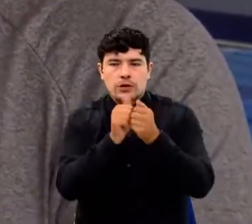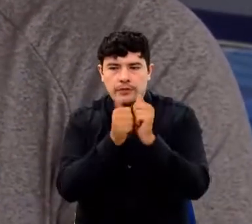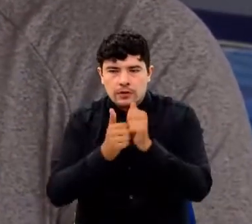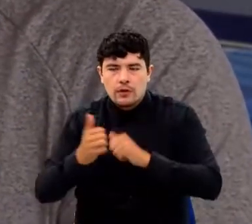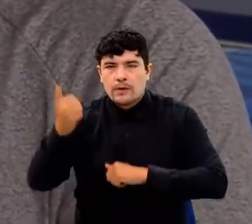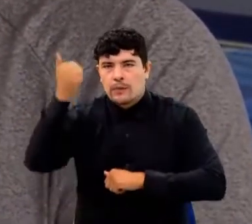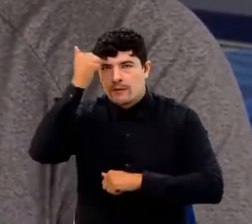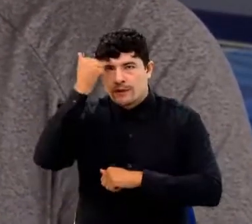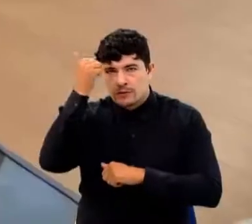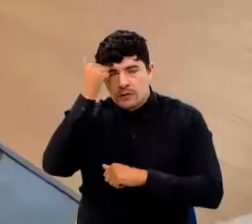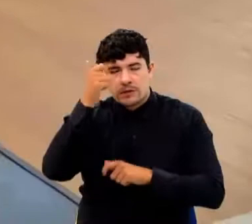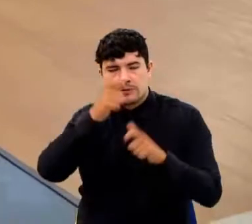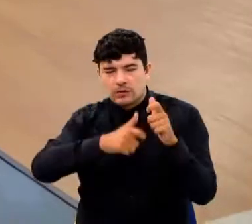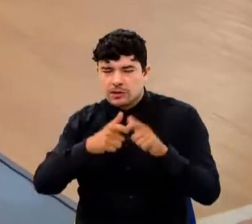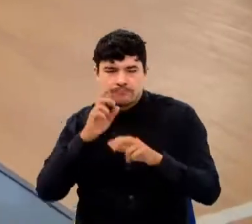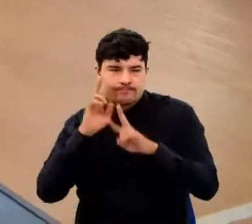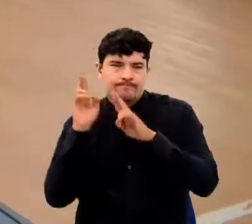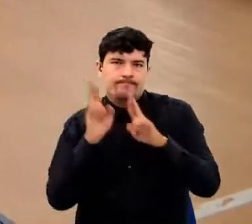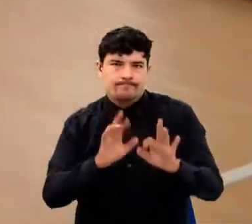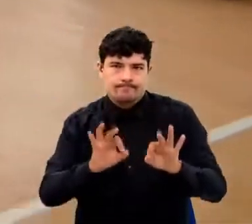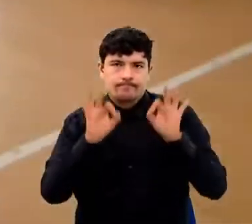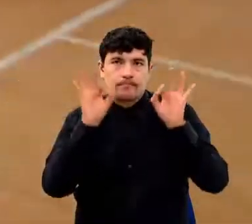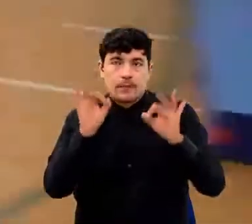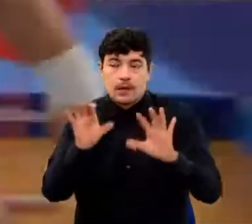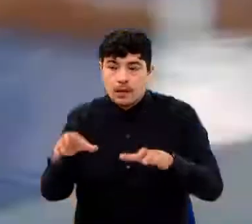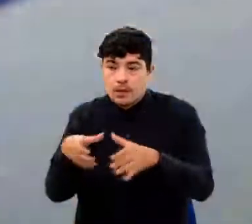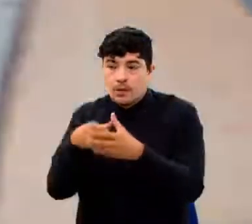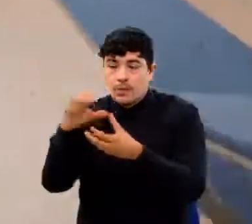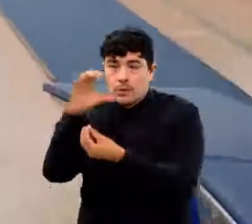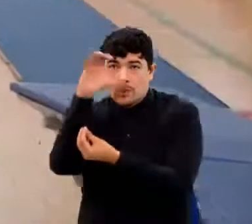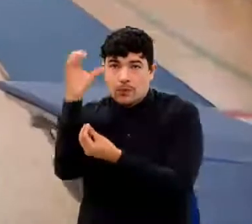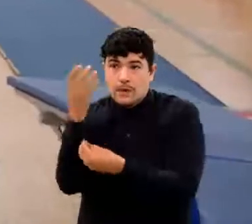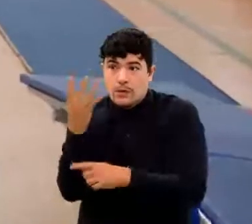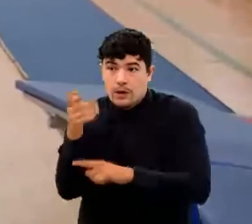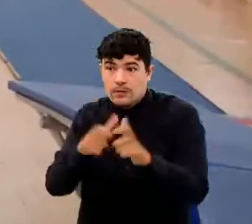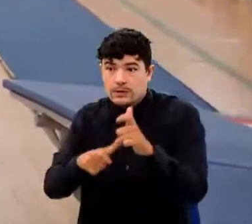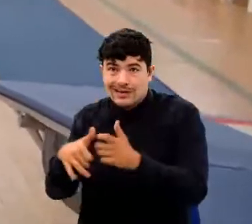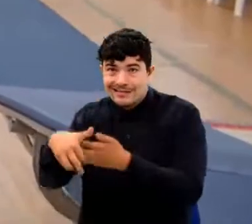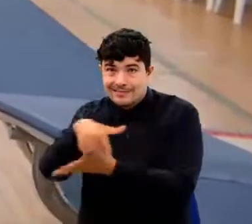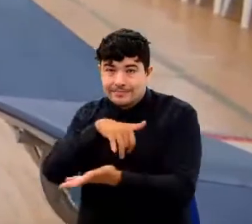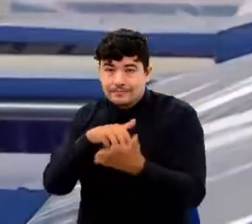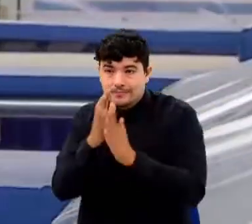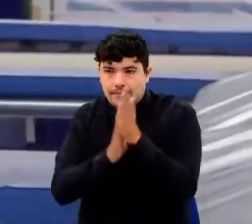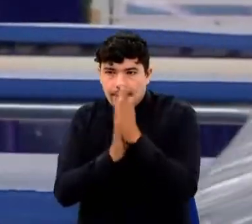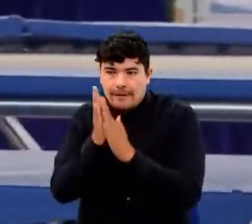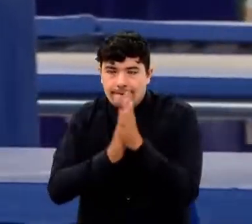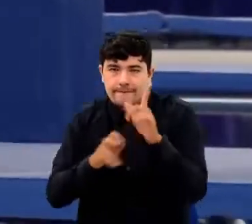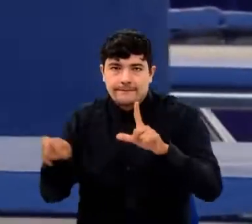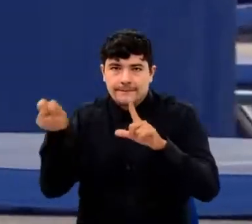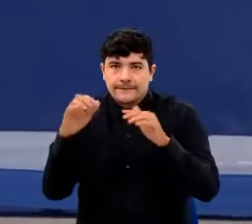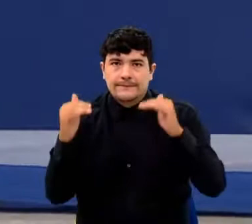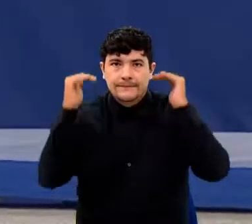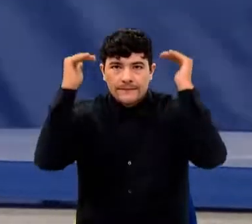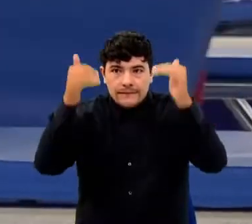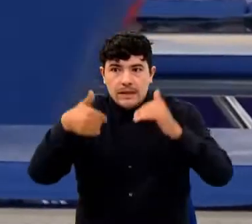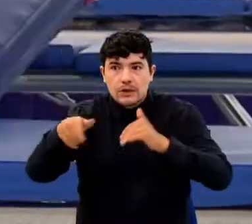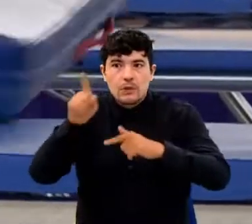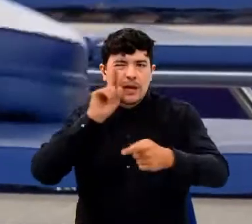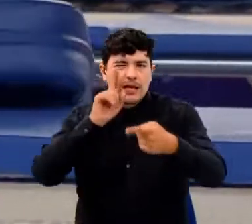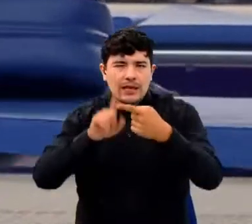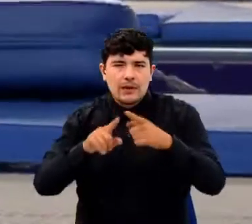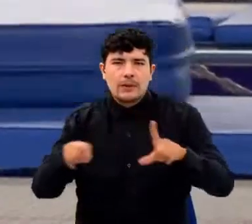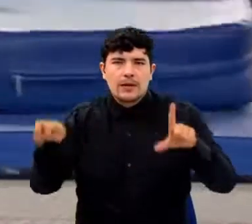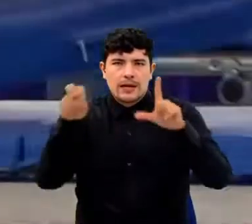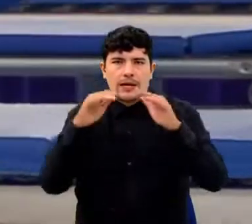en aquella competencia. Por la Selección Colombia, donde hay 4 santandereanos, las expectativas están altas y buscan dejarlo todo por los colores